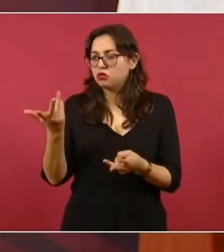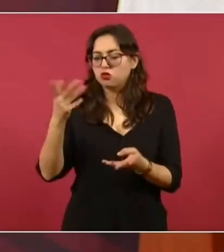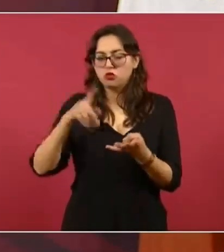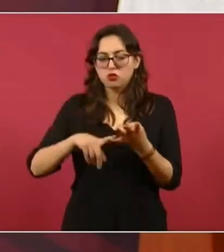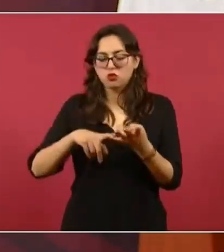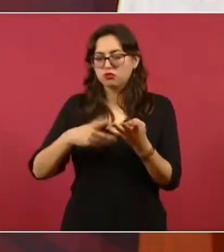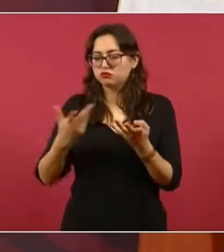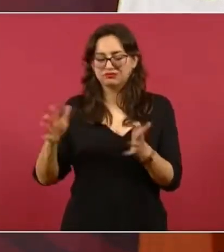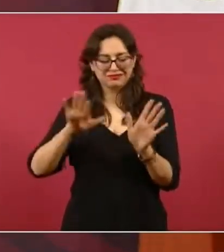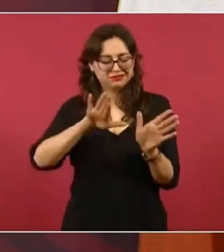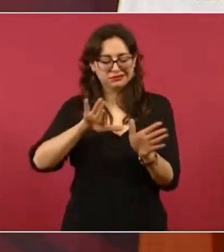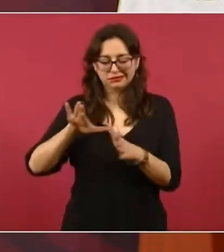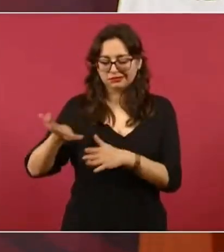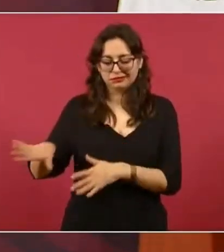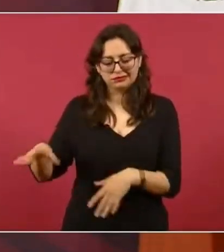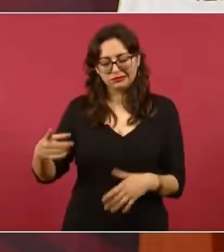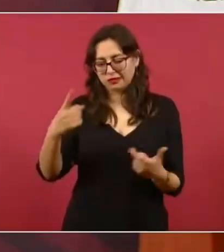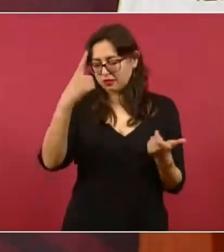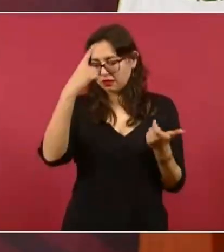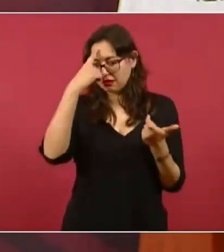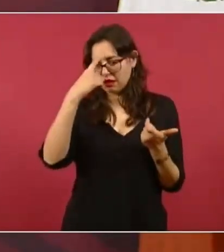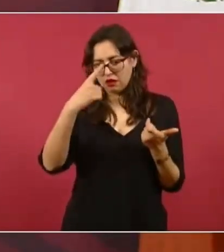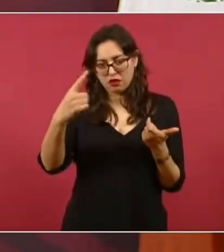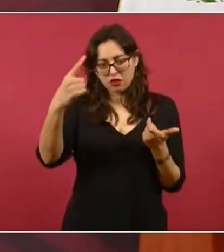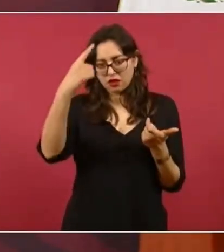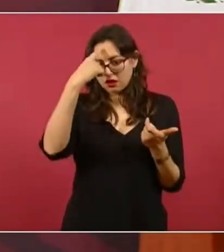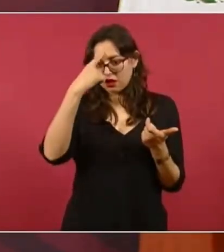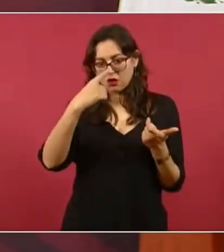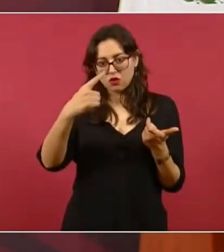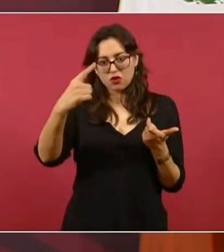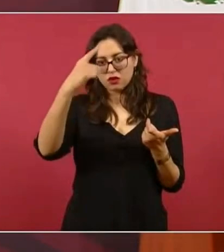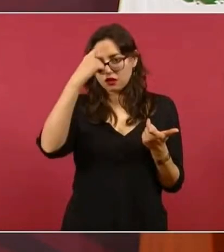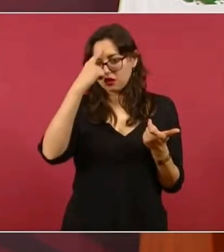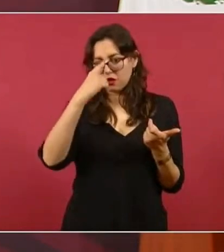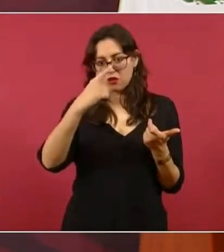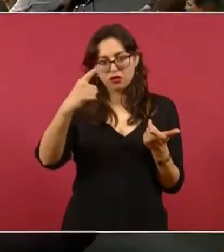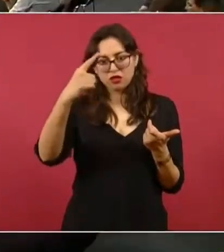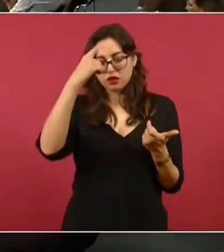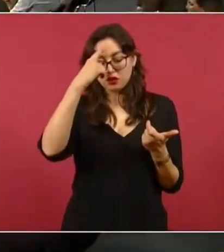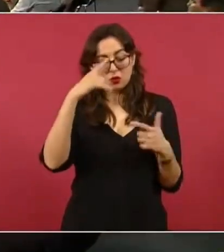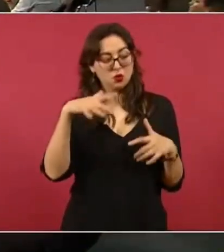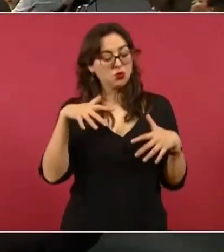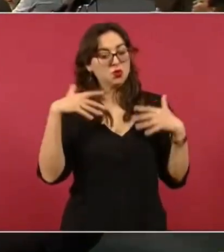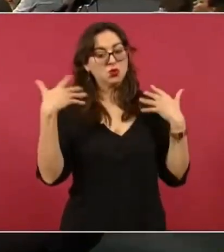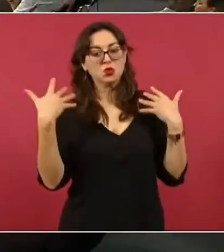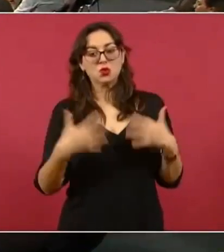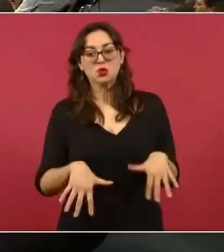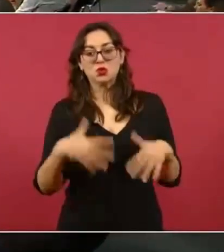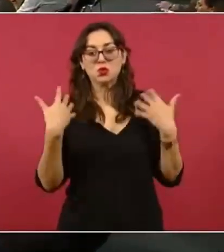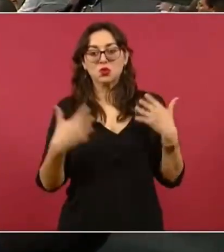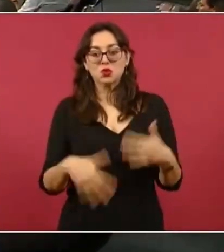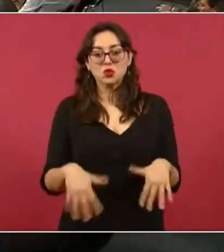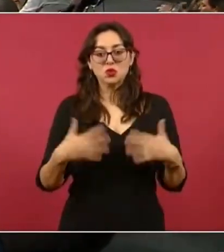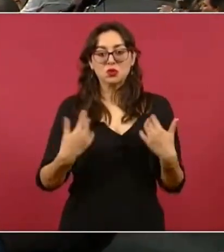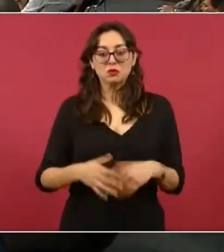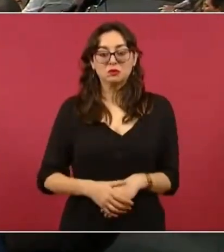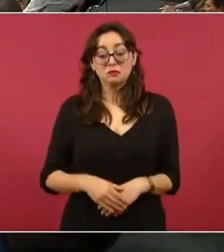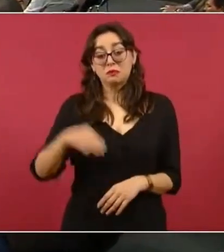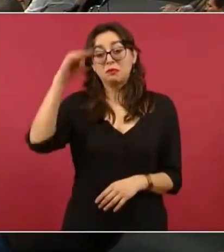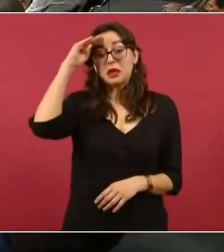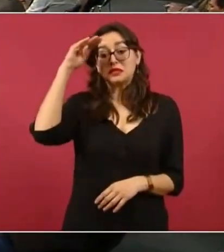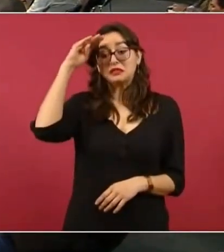Todo es la ambición al dinero, como si eso fuese la felicidad.